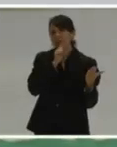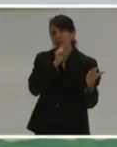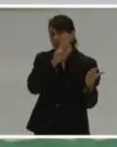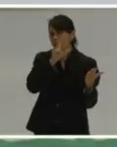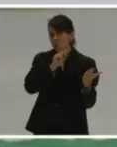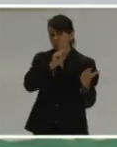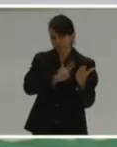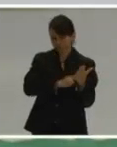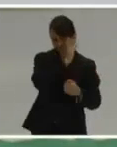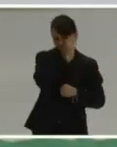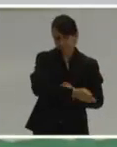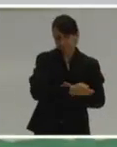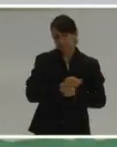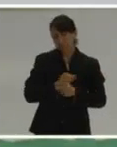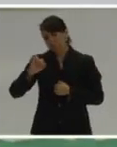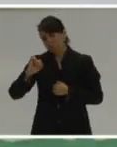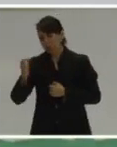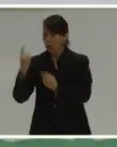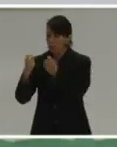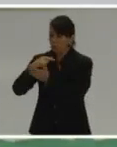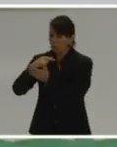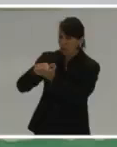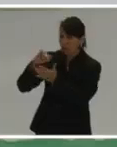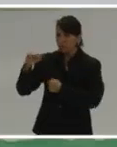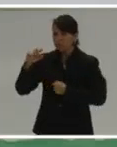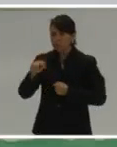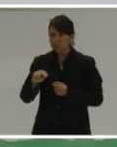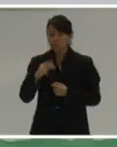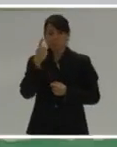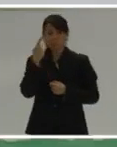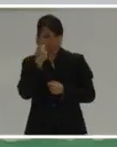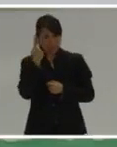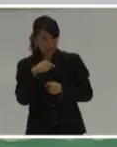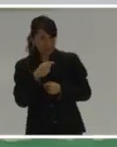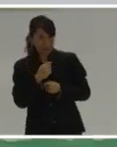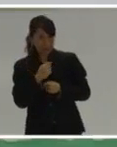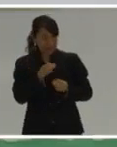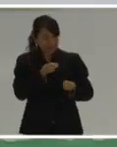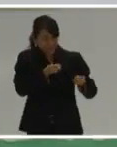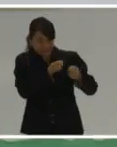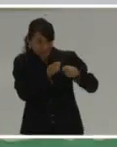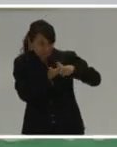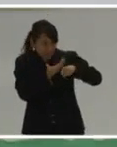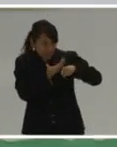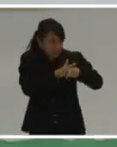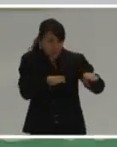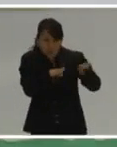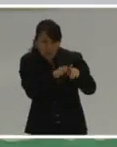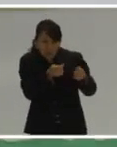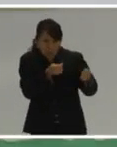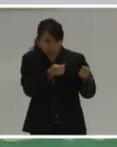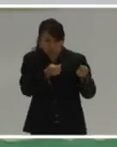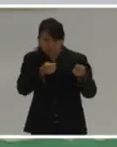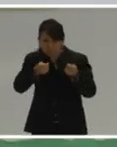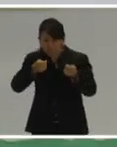pero el tema de gestión administrativa, ¿sí? A veces también pensamos que el